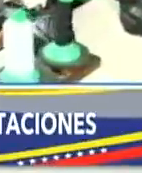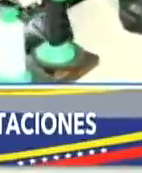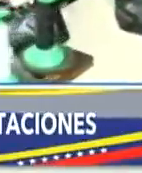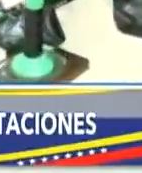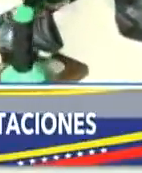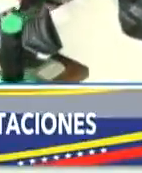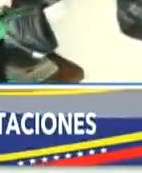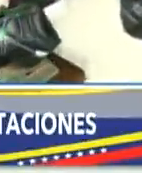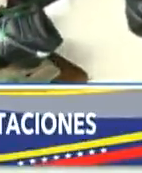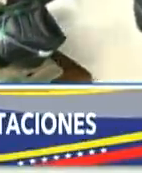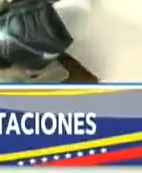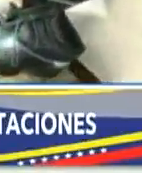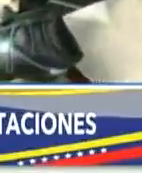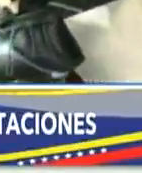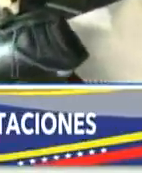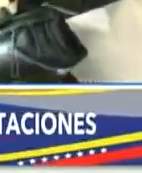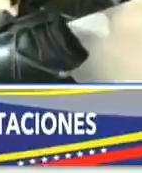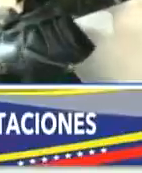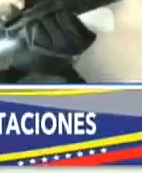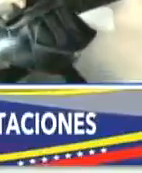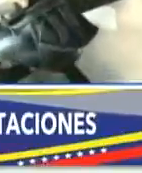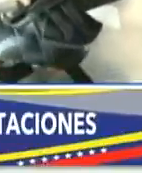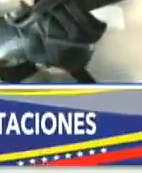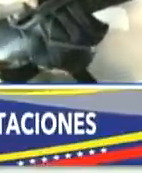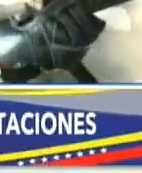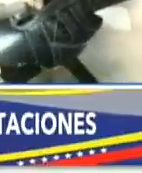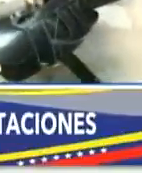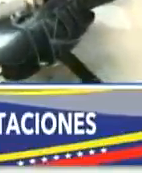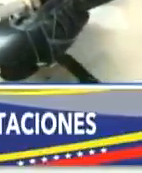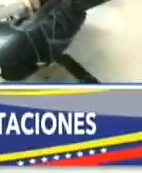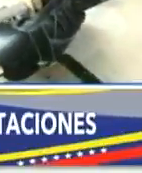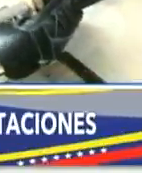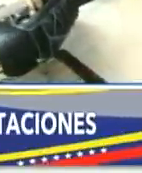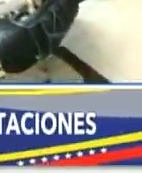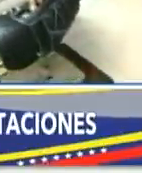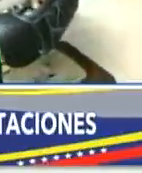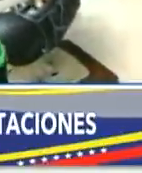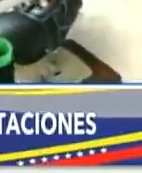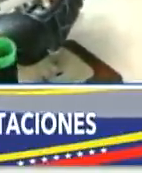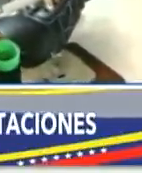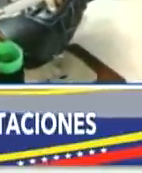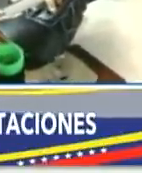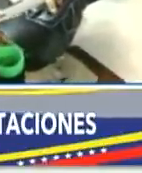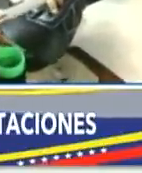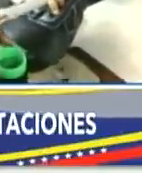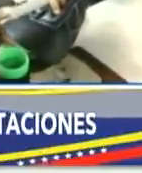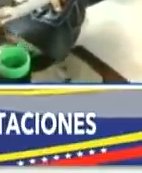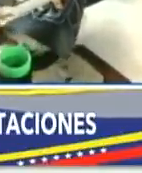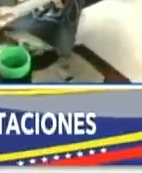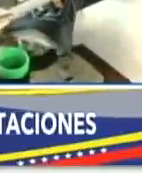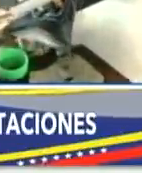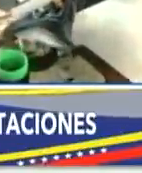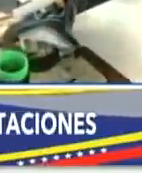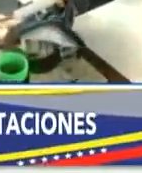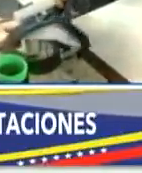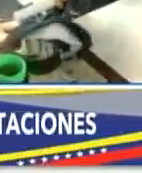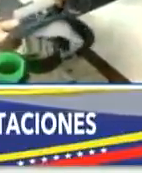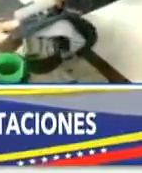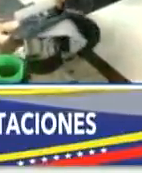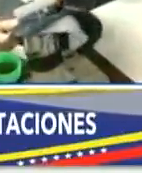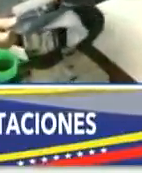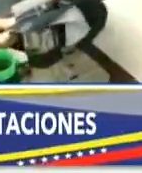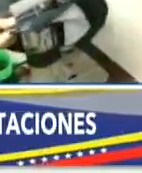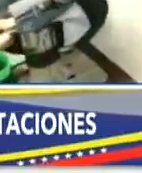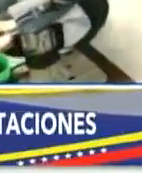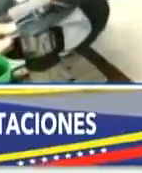a tal país, ¿cómo hago llegar mi producto? ¿Por barco? ¿Cómo? Ya va construyendo la